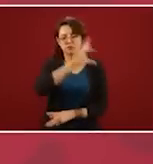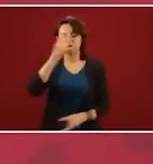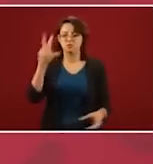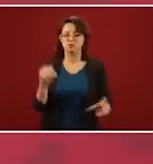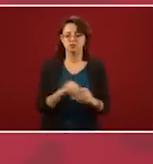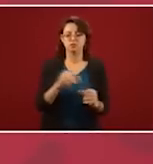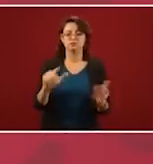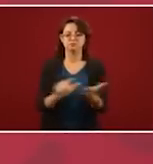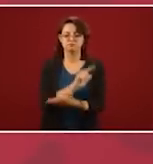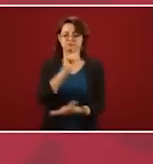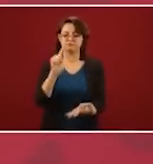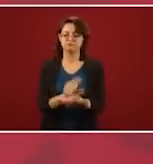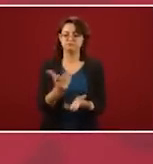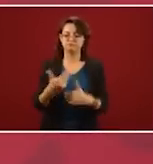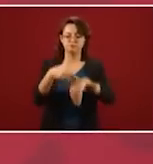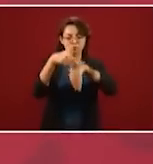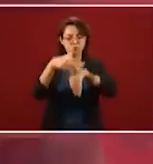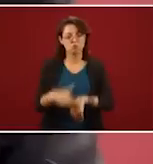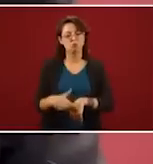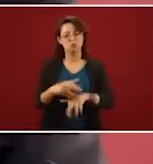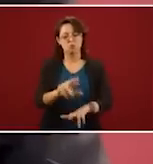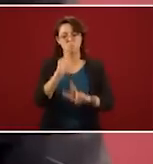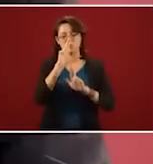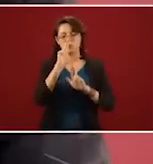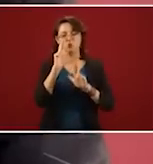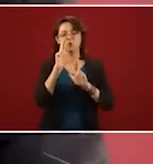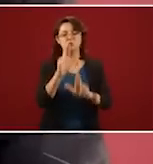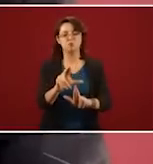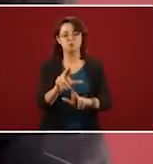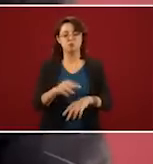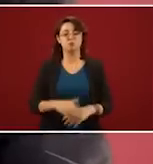de conformidad con la ley, por eso va a